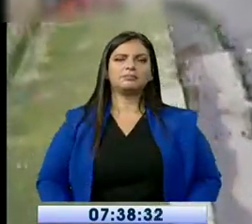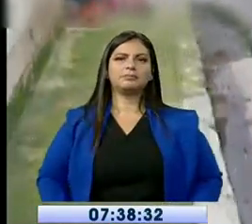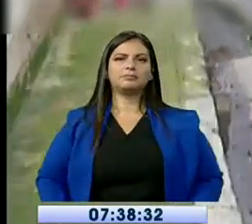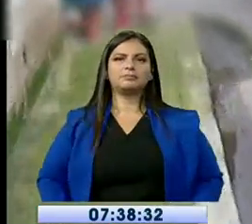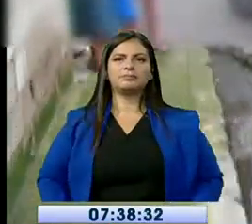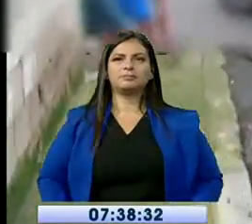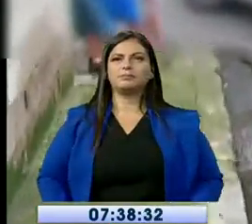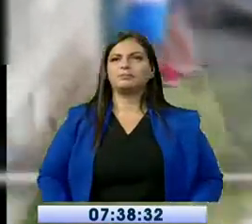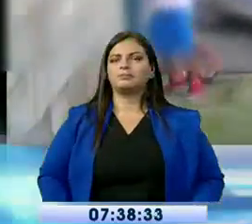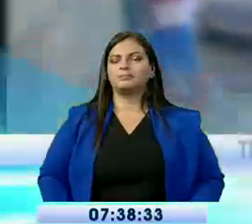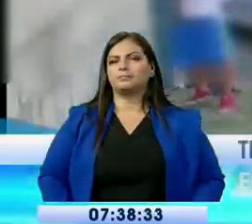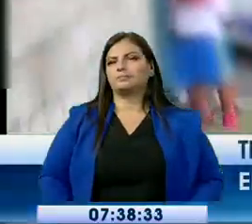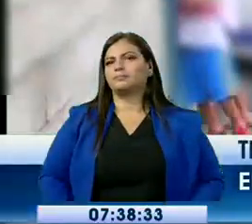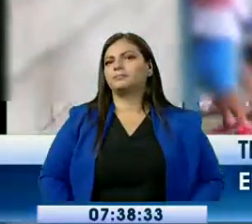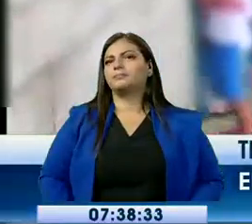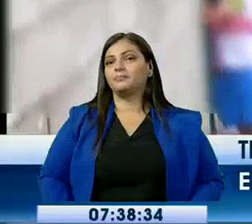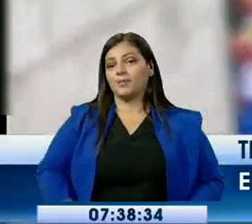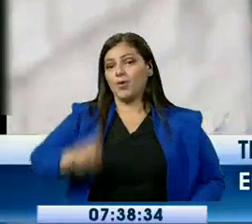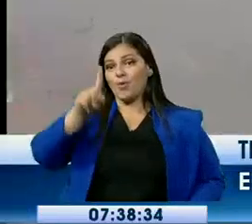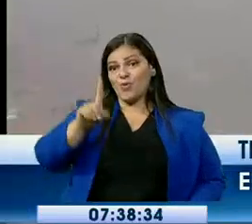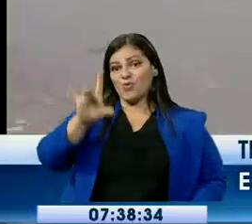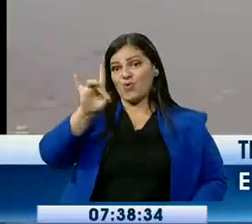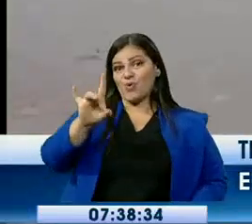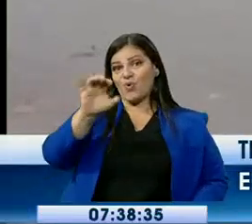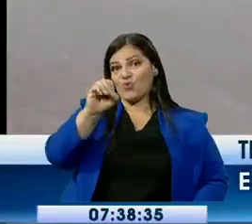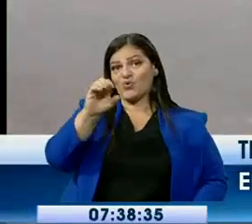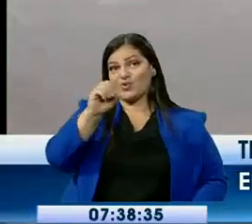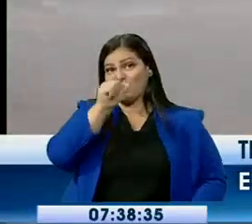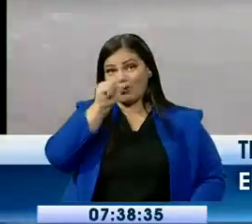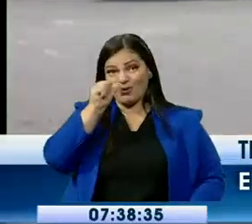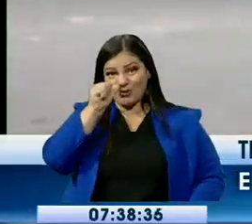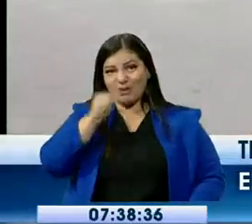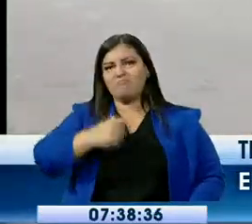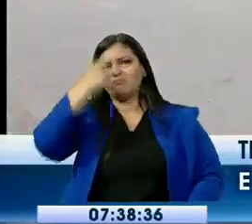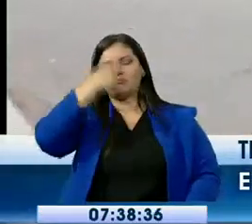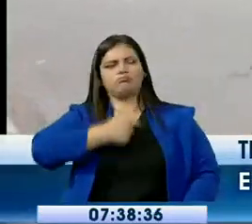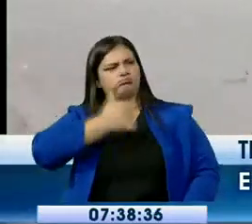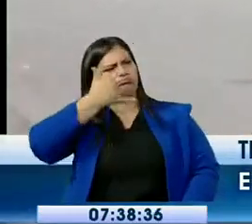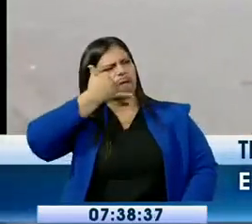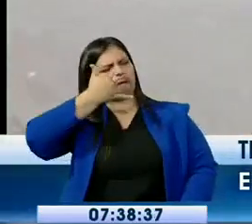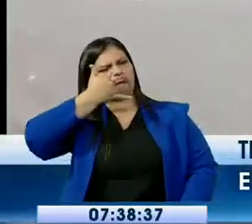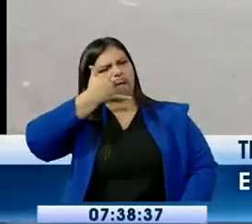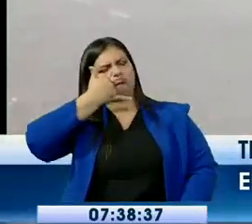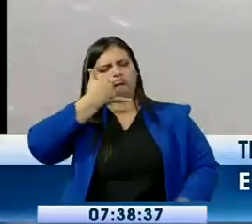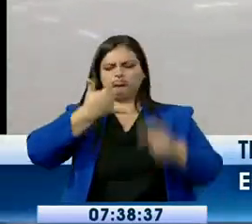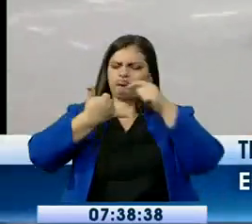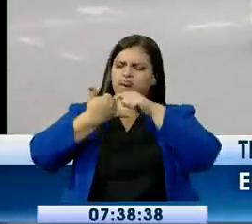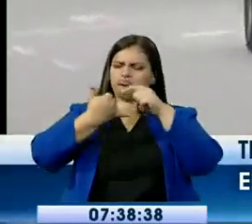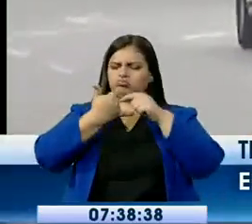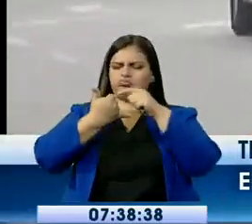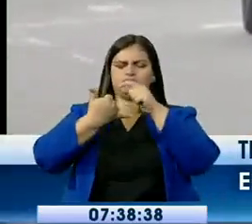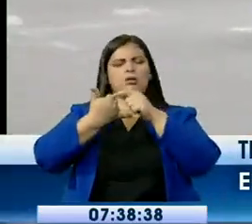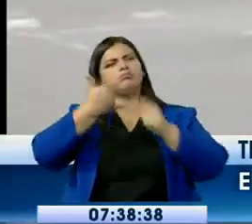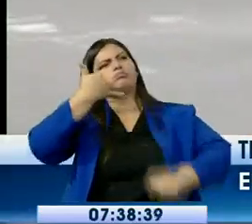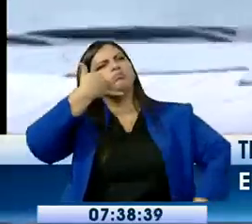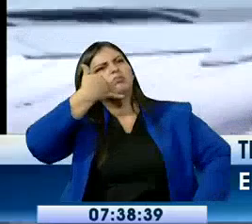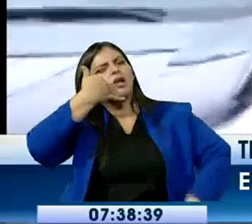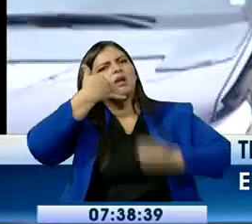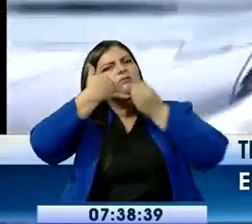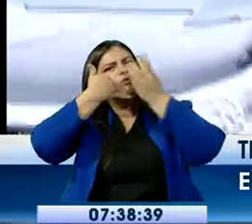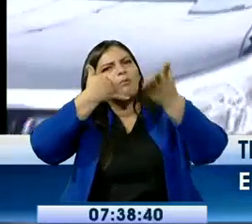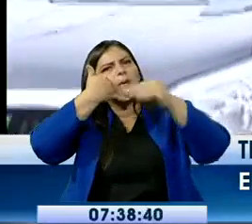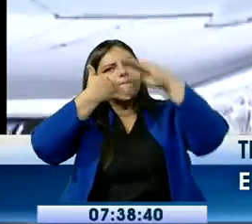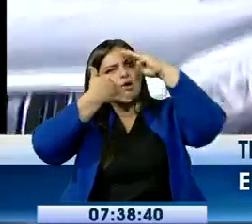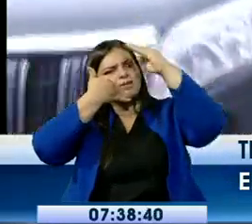Recibieron llamadas anónimas al 1-800 drogas. Realizaron varias investigaciones y después determinaron que en 3 viviendas de ese barrio